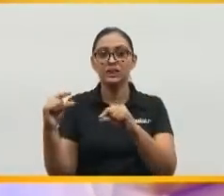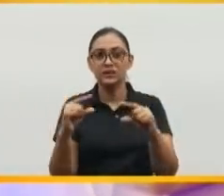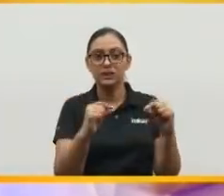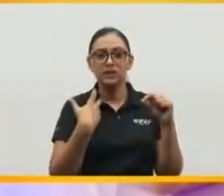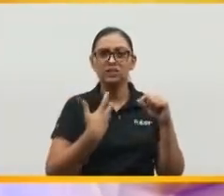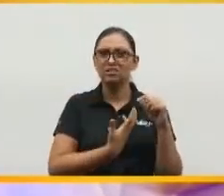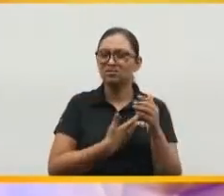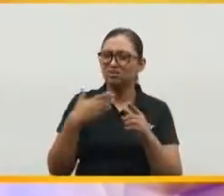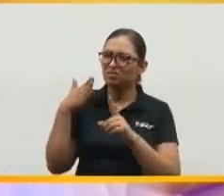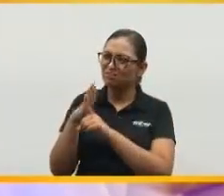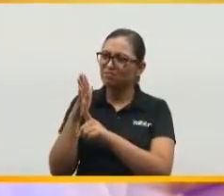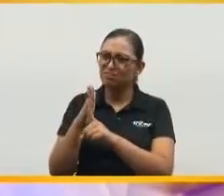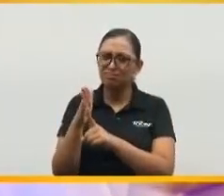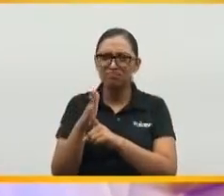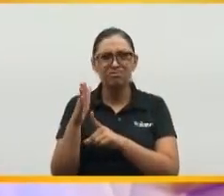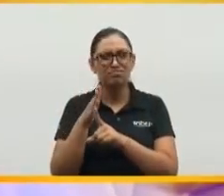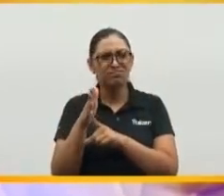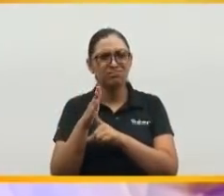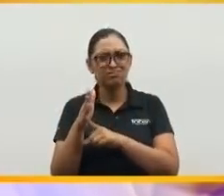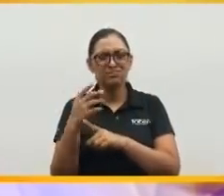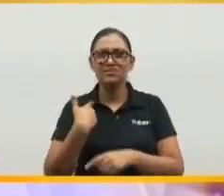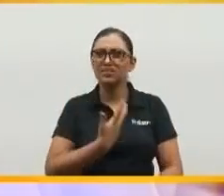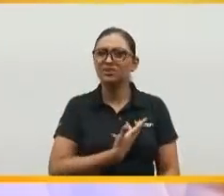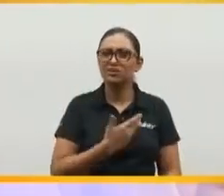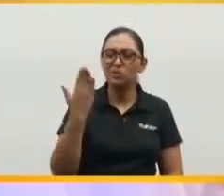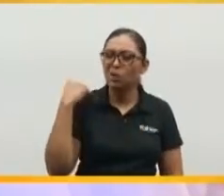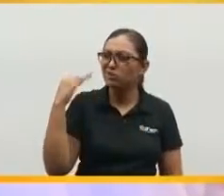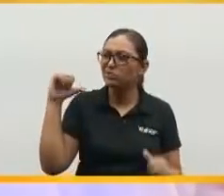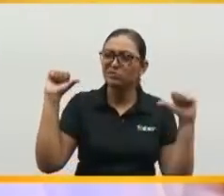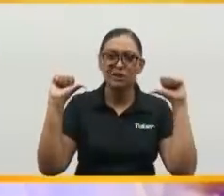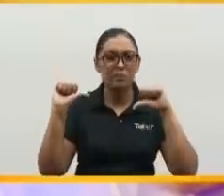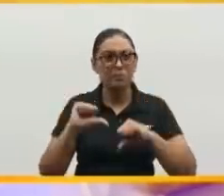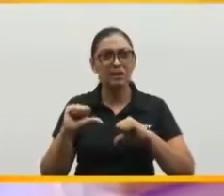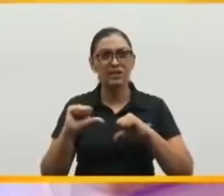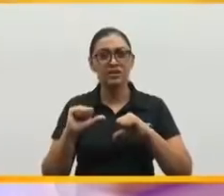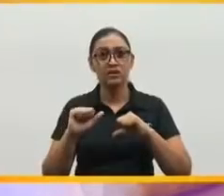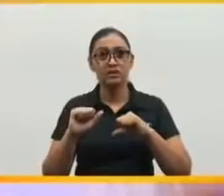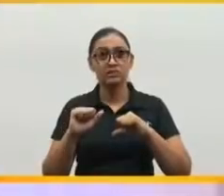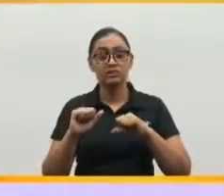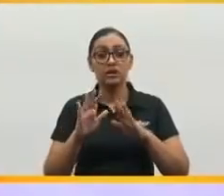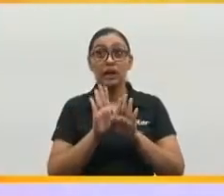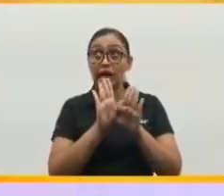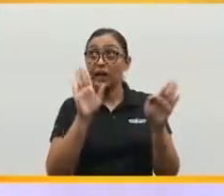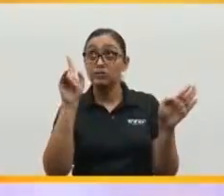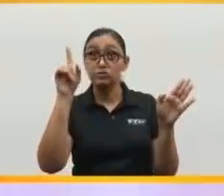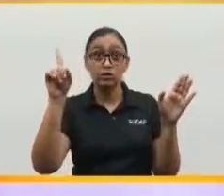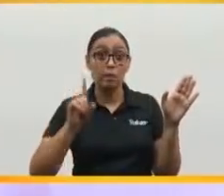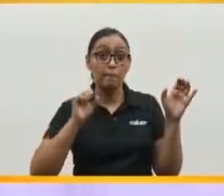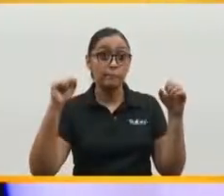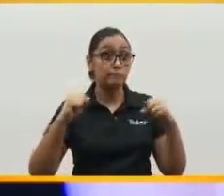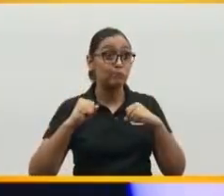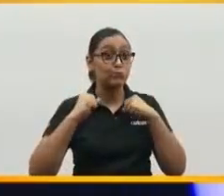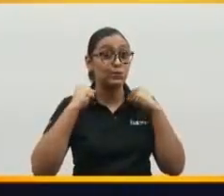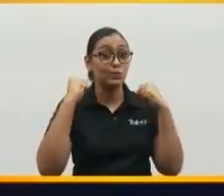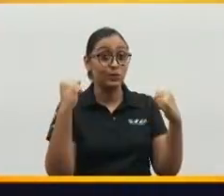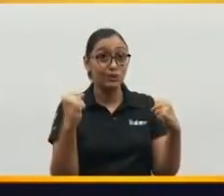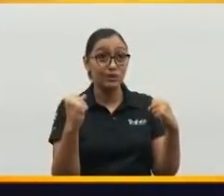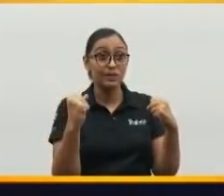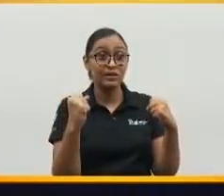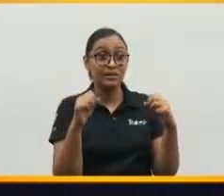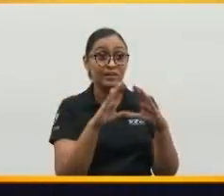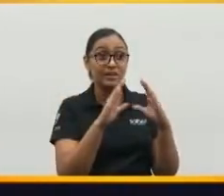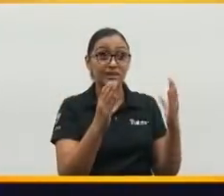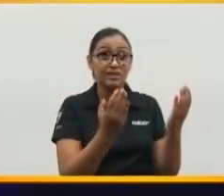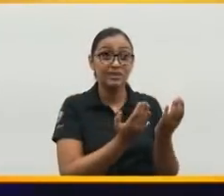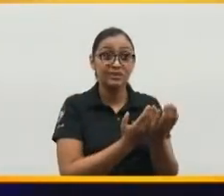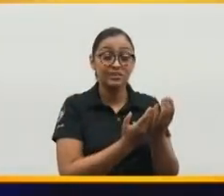estar golpeando gente? ¿Qué maña estar comentando? O sea, Jesús tiene demonios sobre la naturaleza. Y tiene demonios. No, y